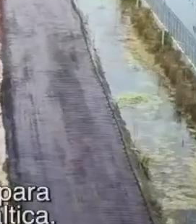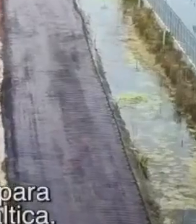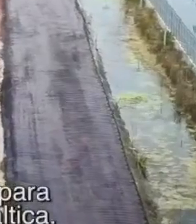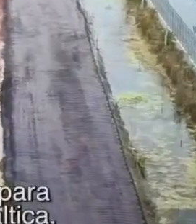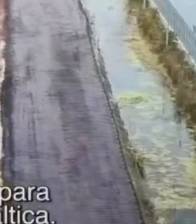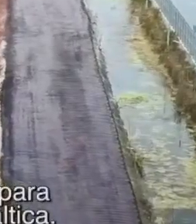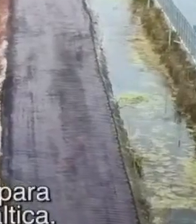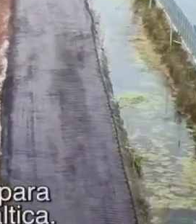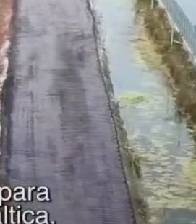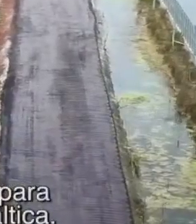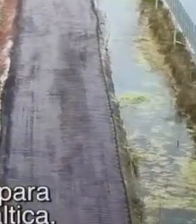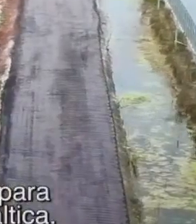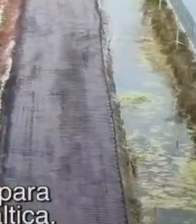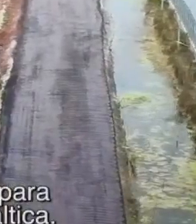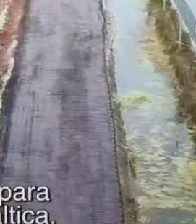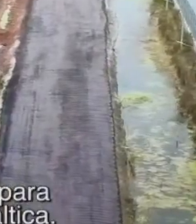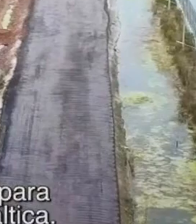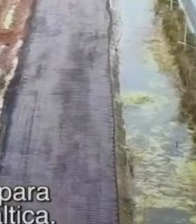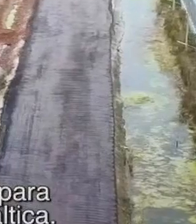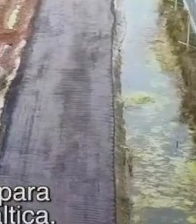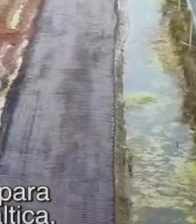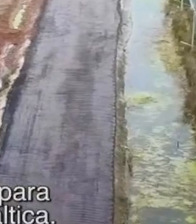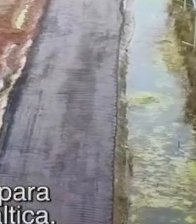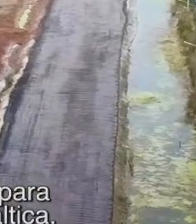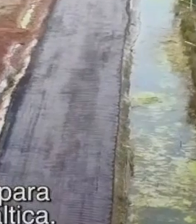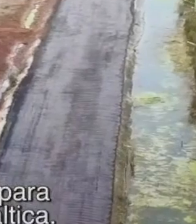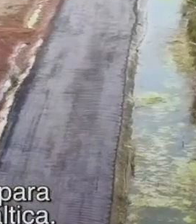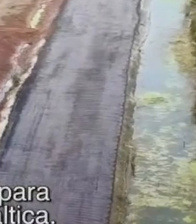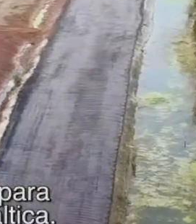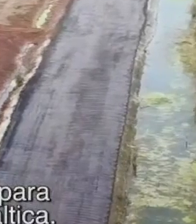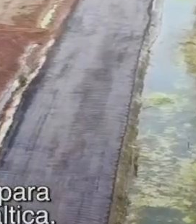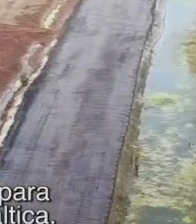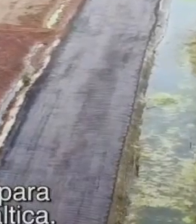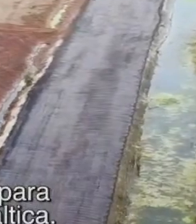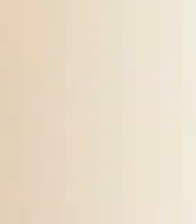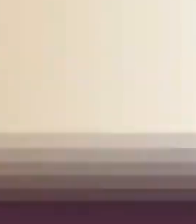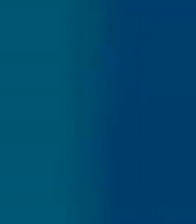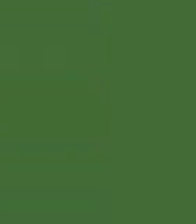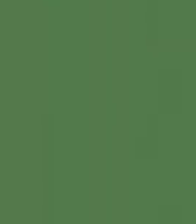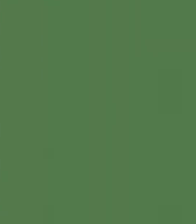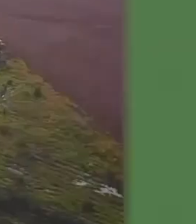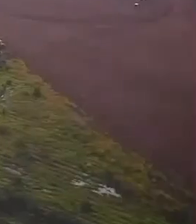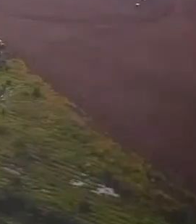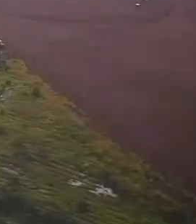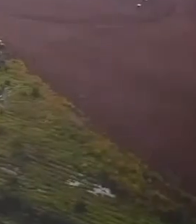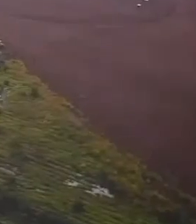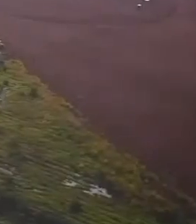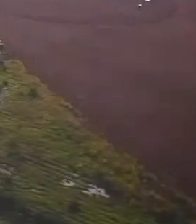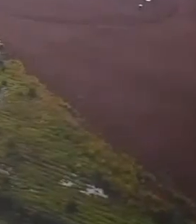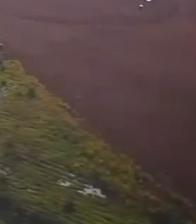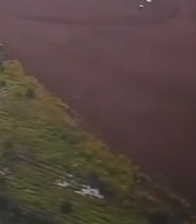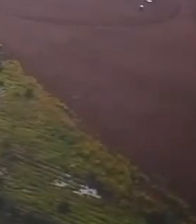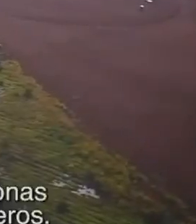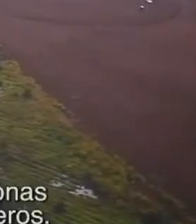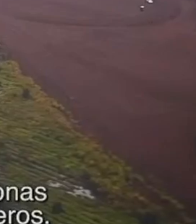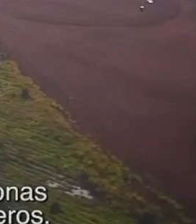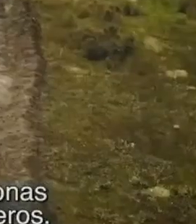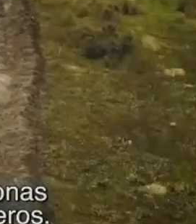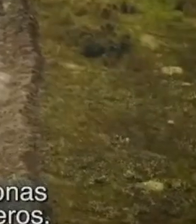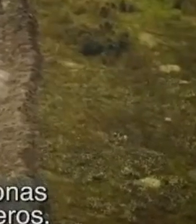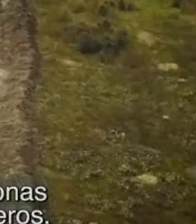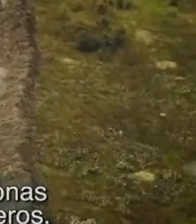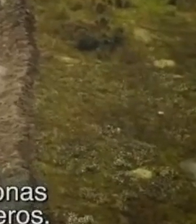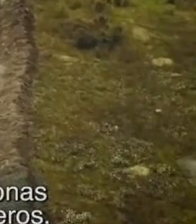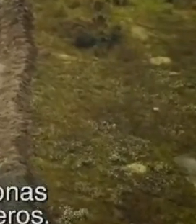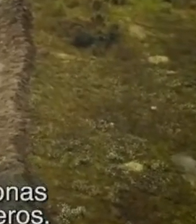La vialidad perimetral sigue en rehabilitación para la colocación de base hidráulica y carpeta asfáltica. Terracerías fase 2. Continúan los